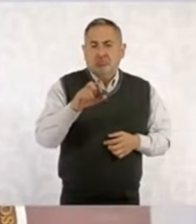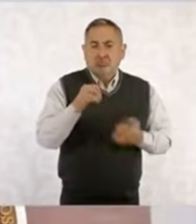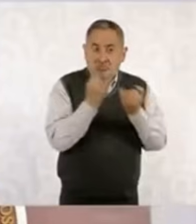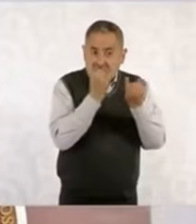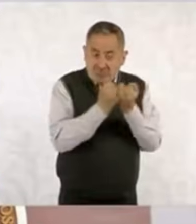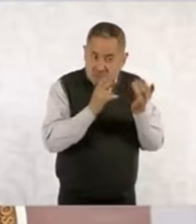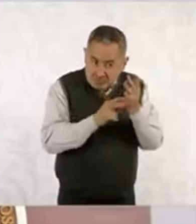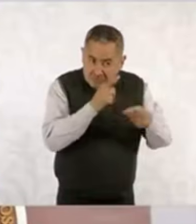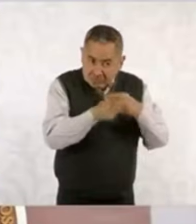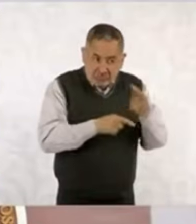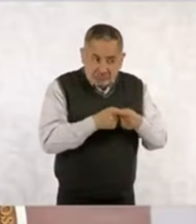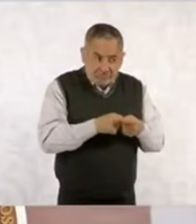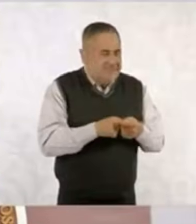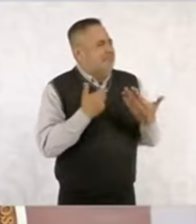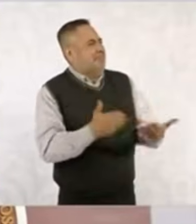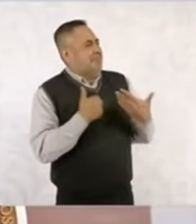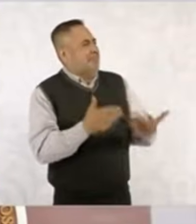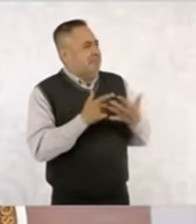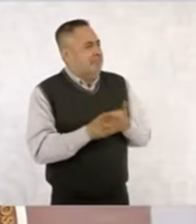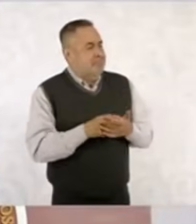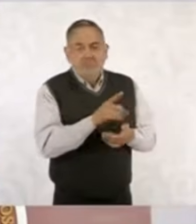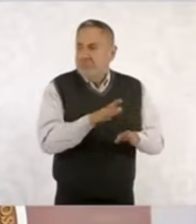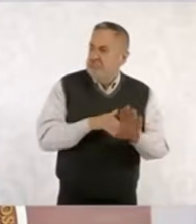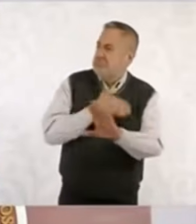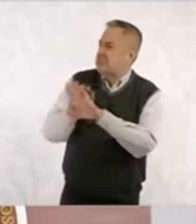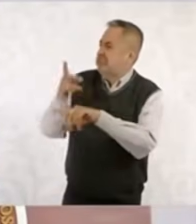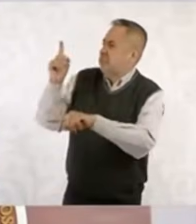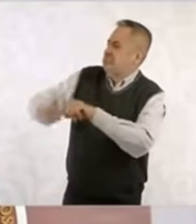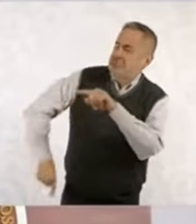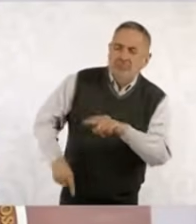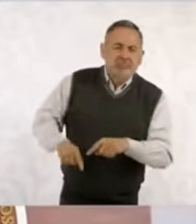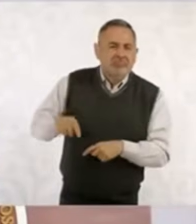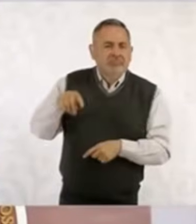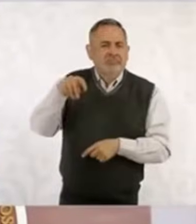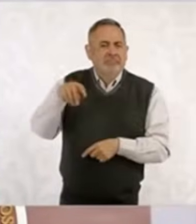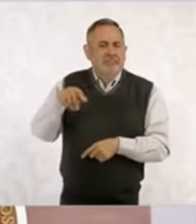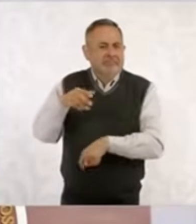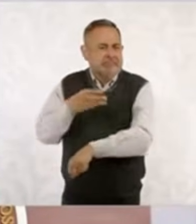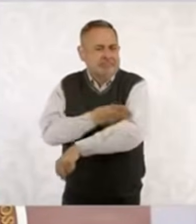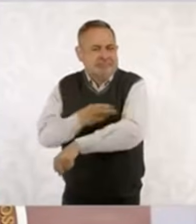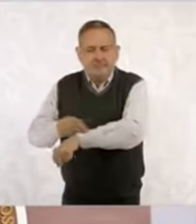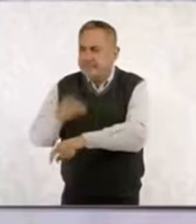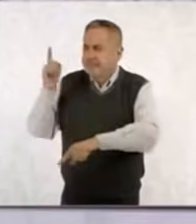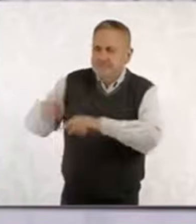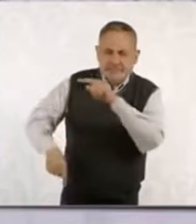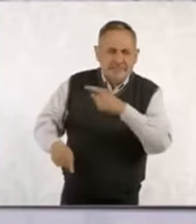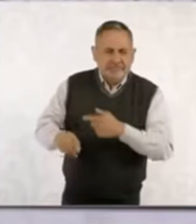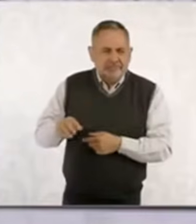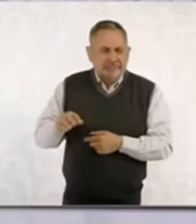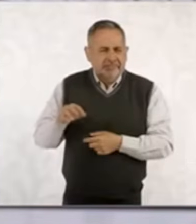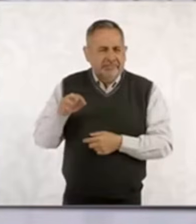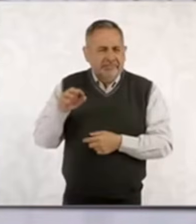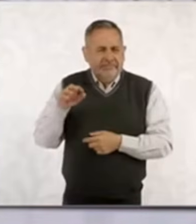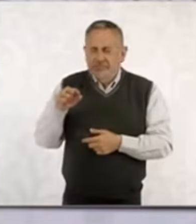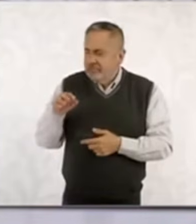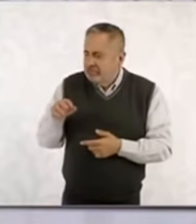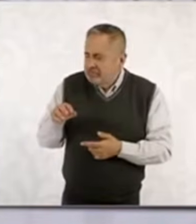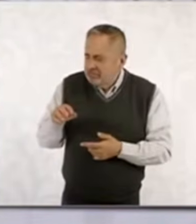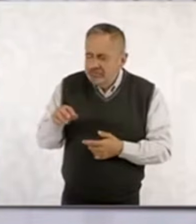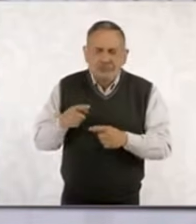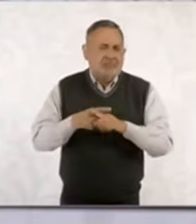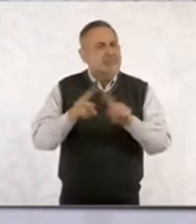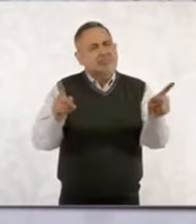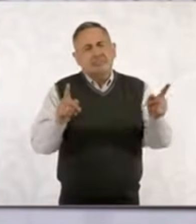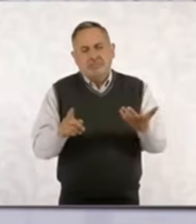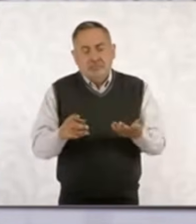Ahora, eso es distinto, un golpe de Estado, a cuando se elige por